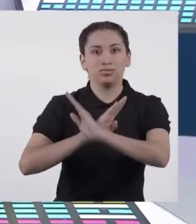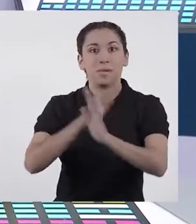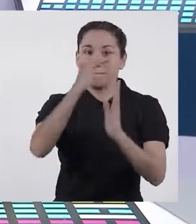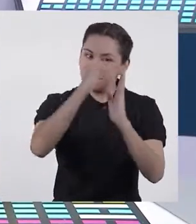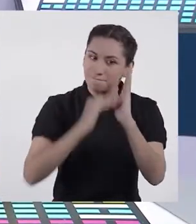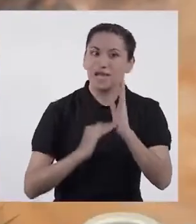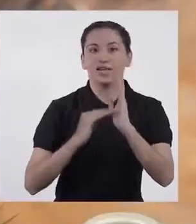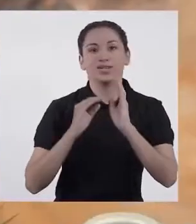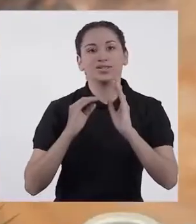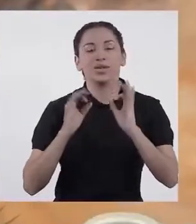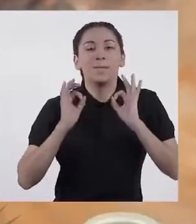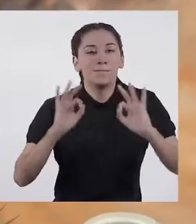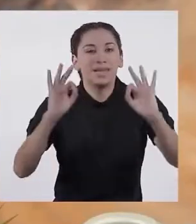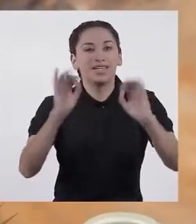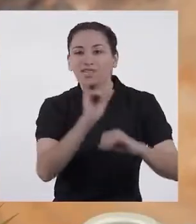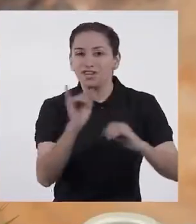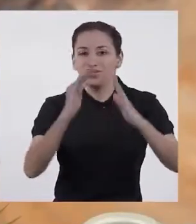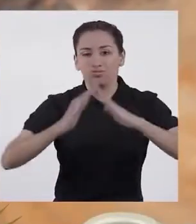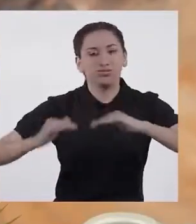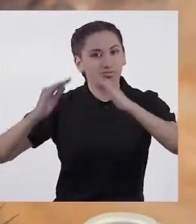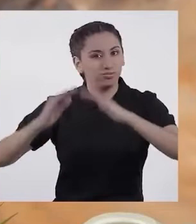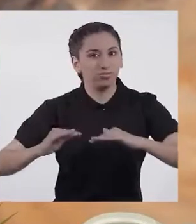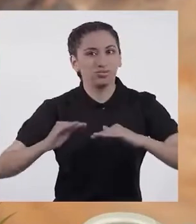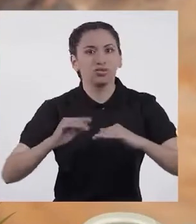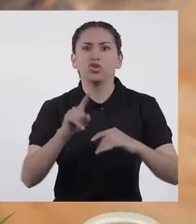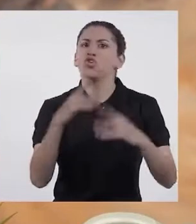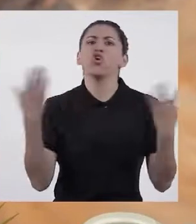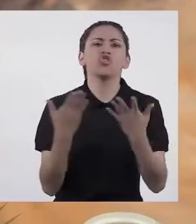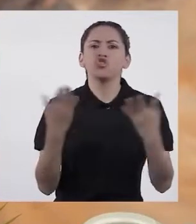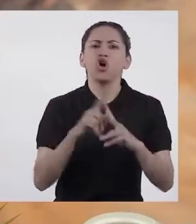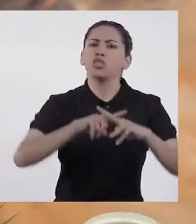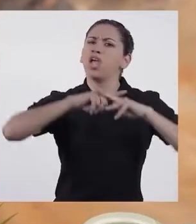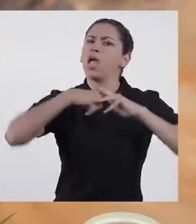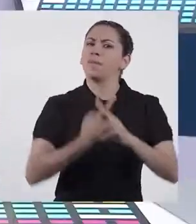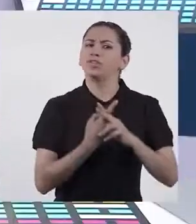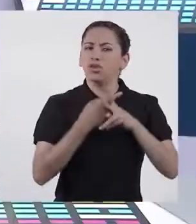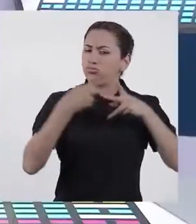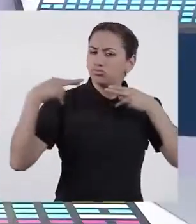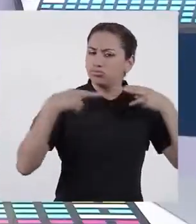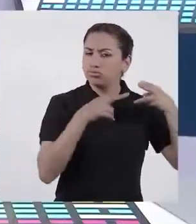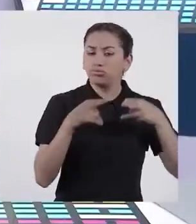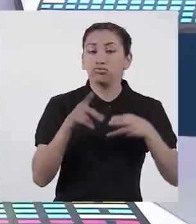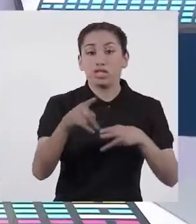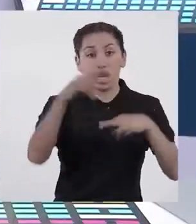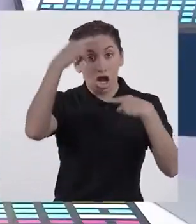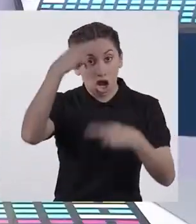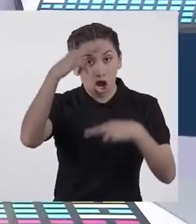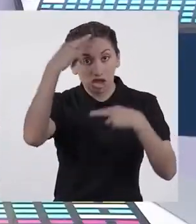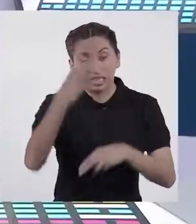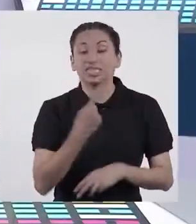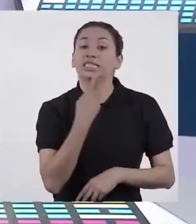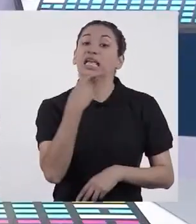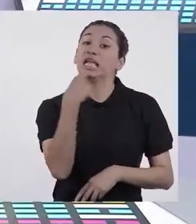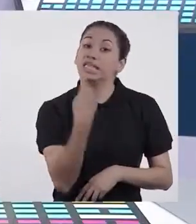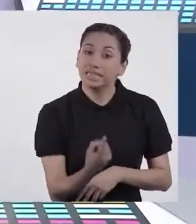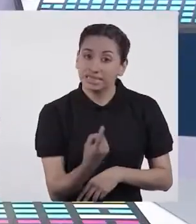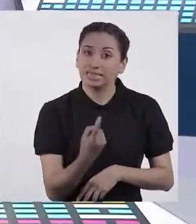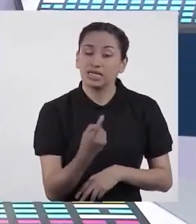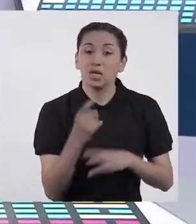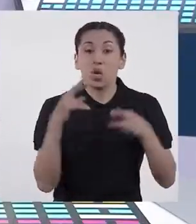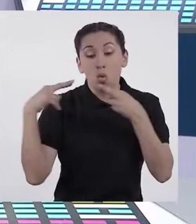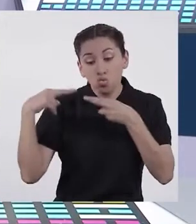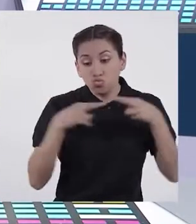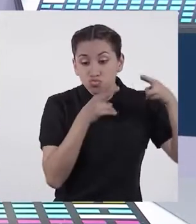sus daños. ¿Y dónde se inició el huaico, Techi? La noticia dice que